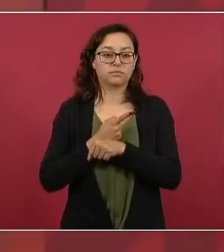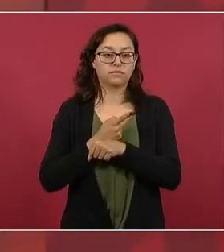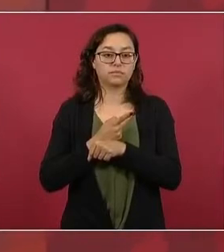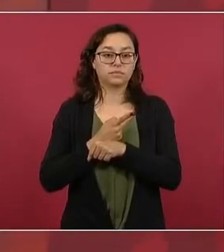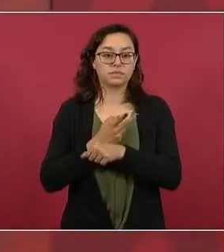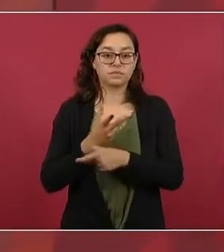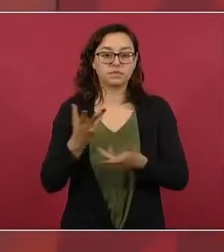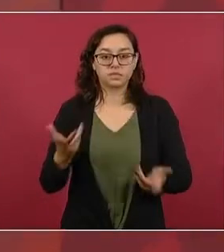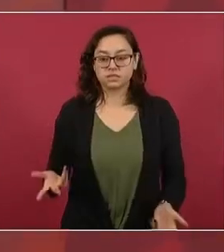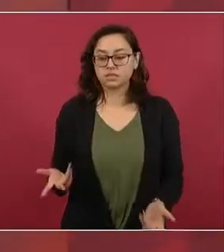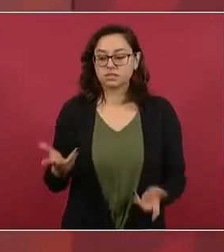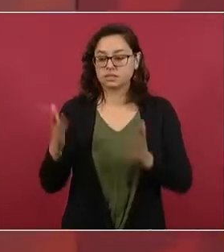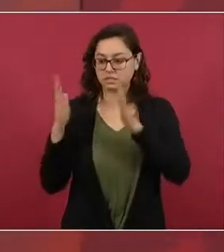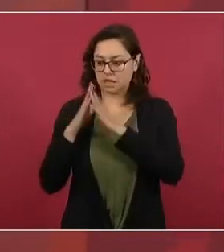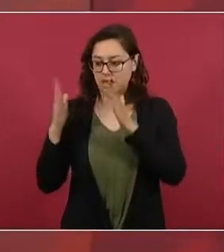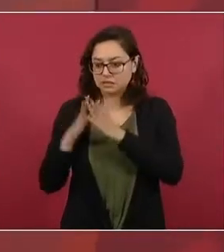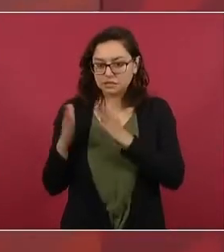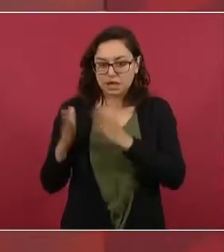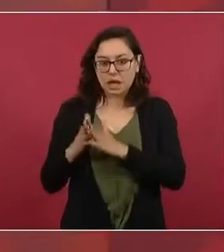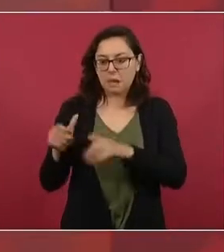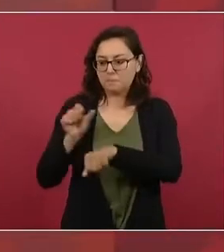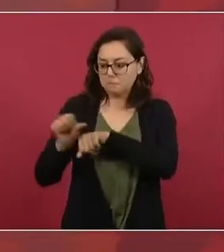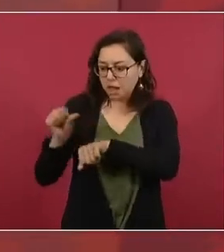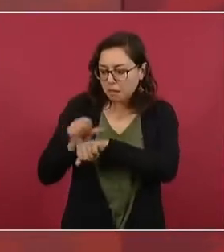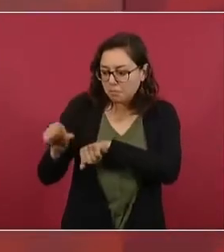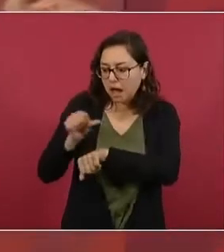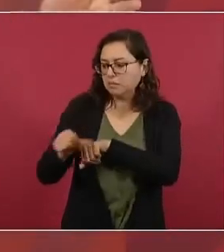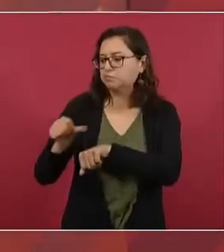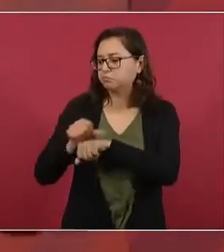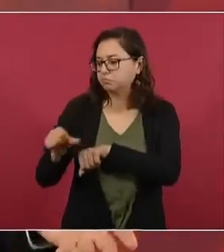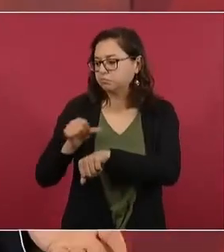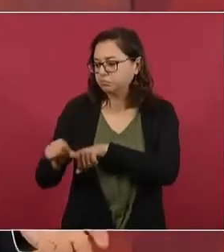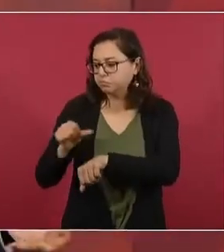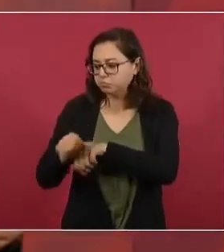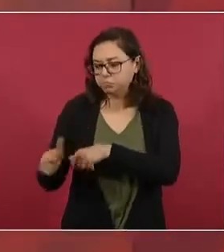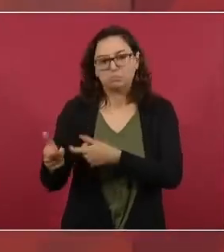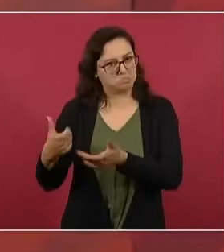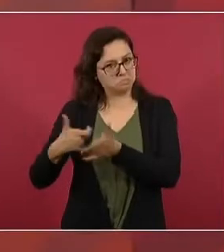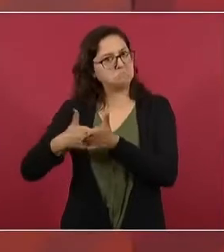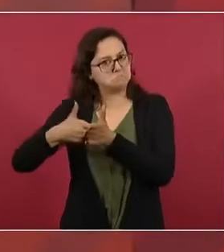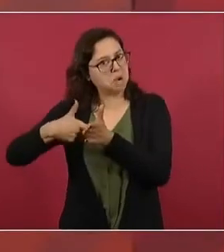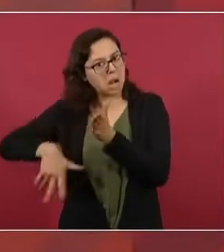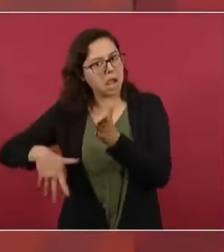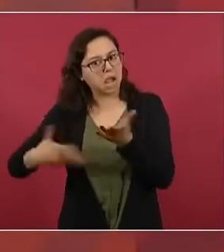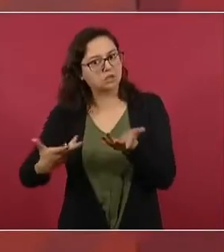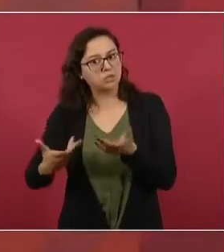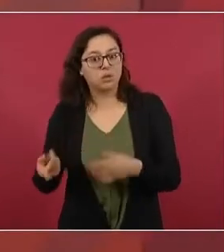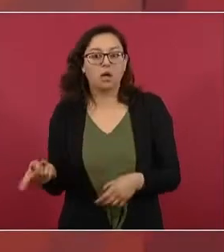hacer las papas en la casa que comprarlas en las bolsitas.